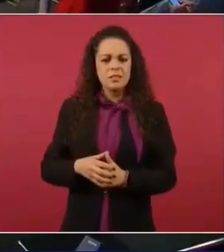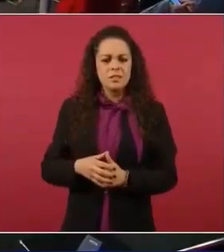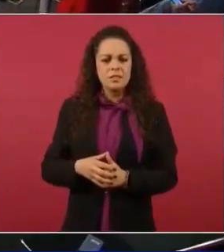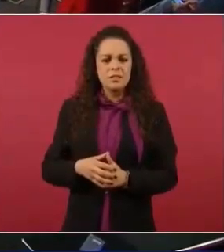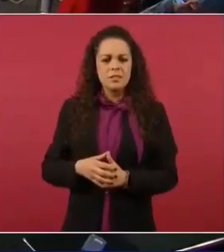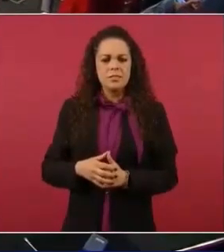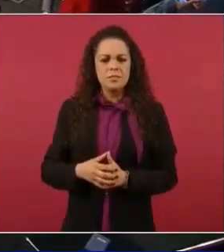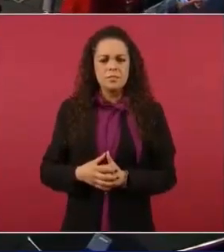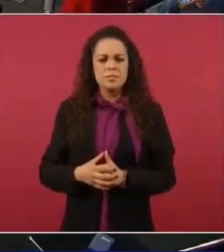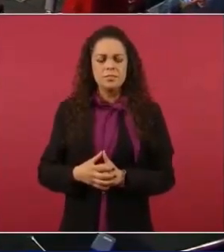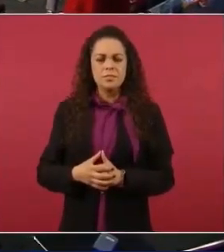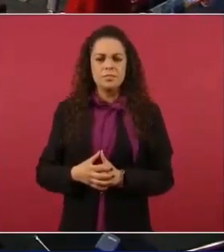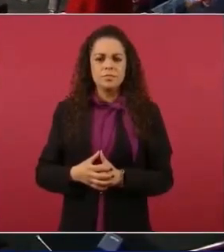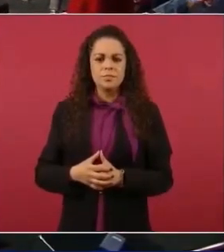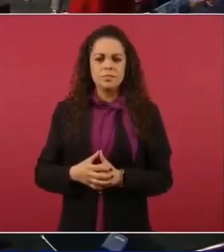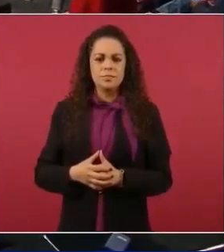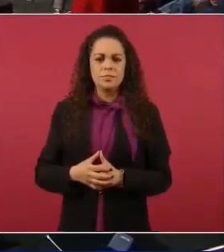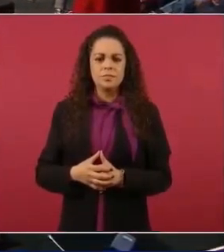que